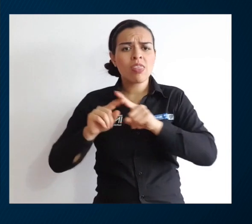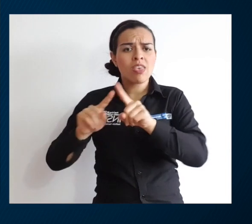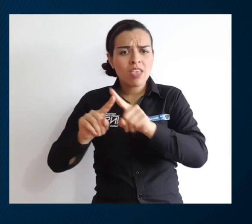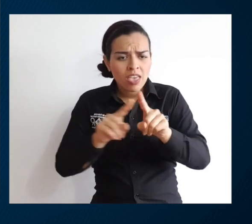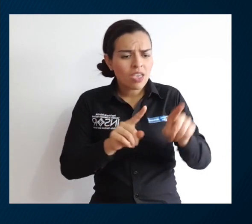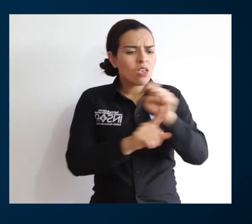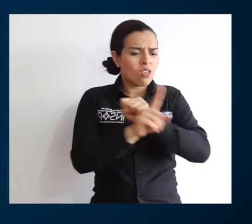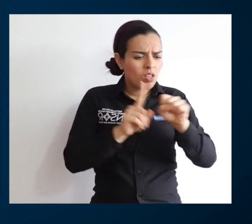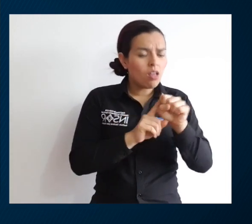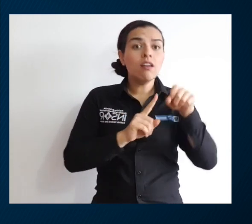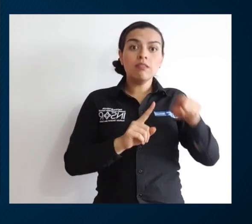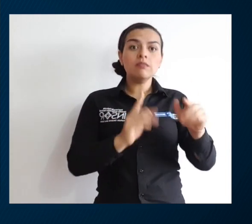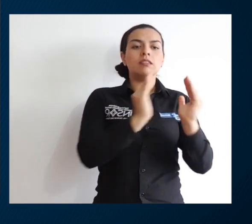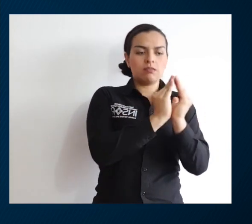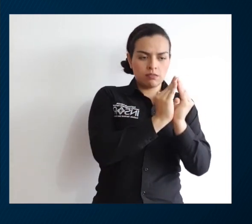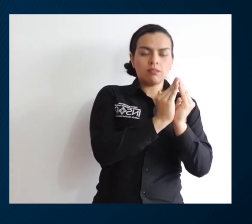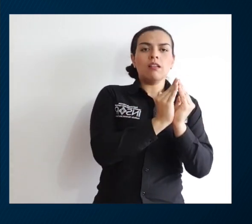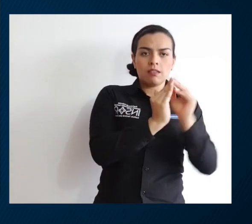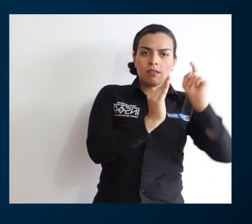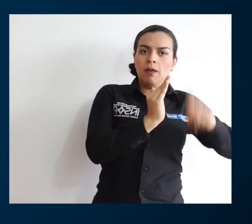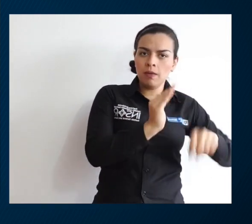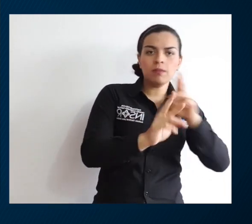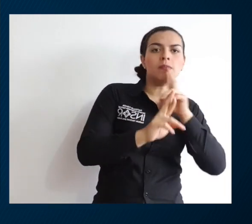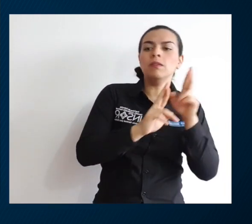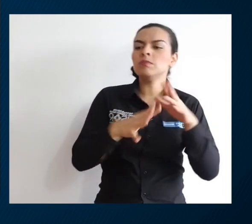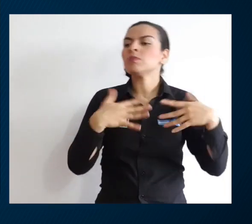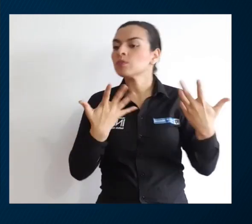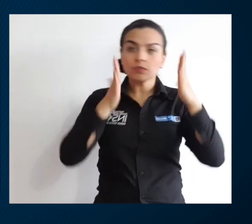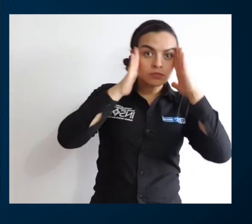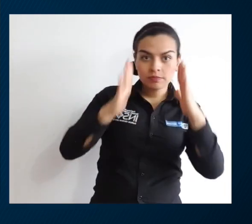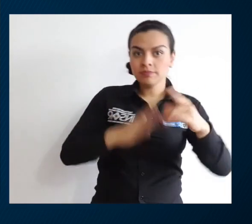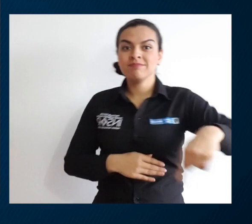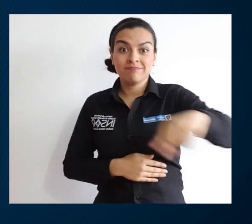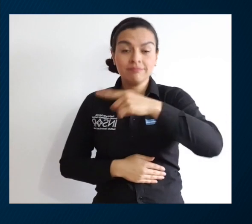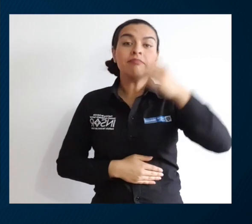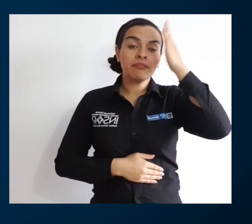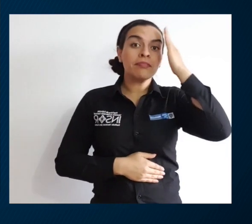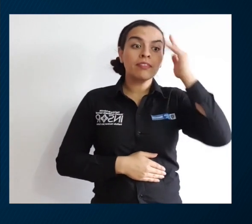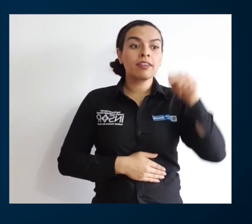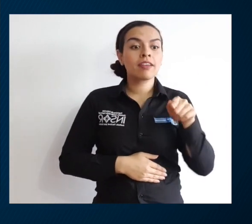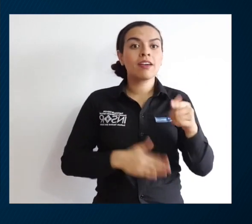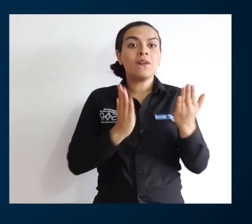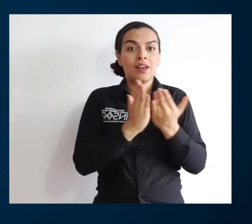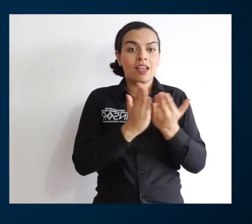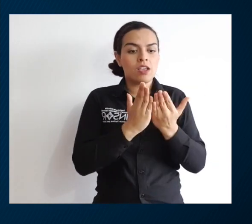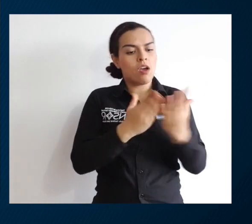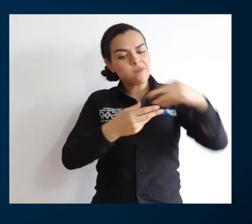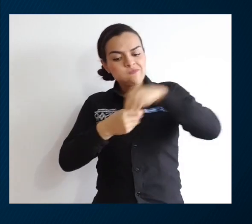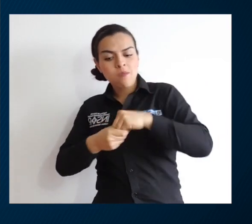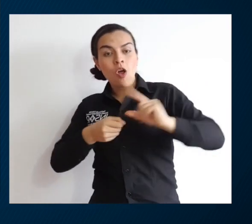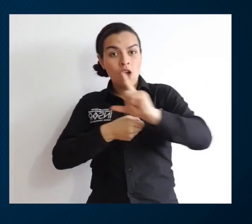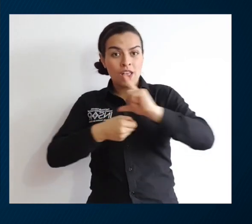tuvo que asumir el primer reto, que a pesar de que entendemos que la Secretaría de Integración Social y el Bienestar Familiar deben hacer